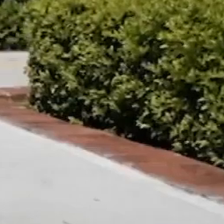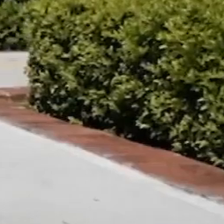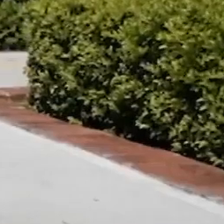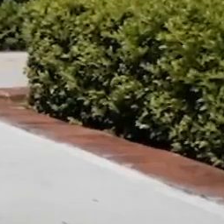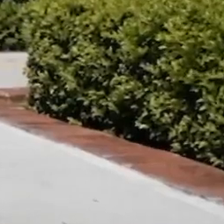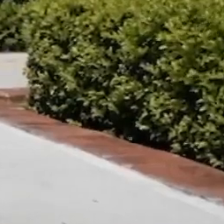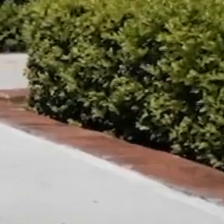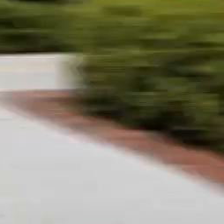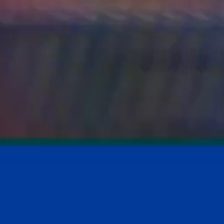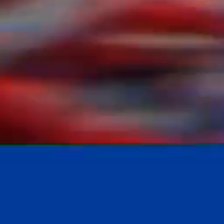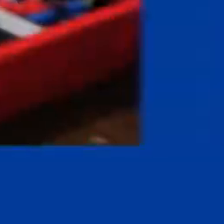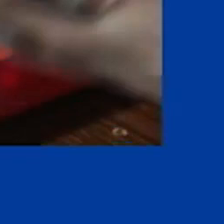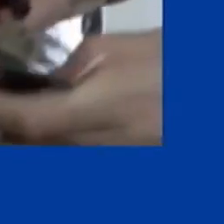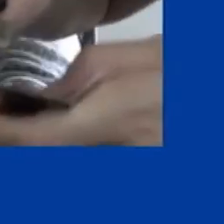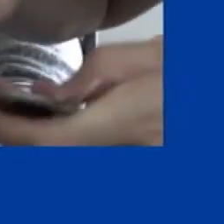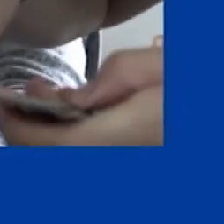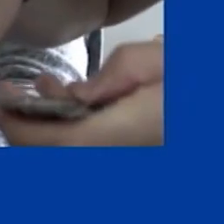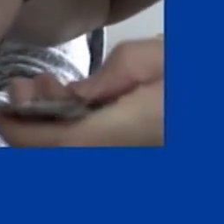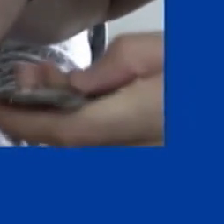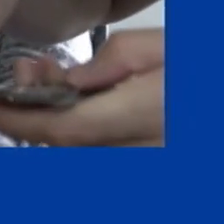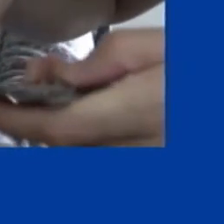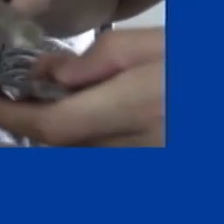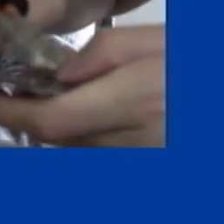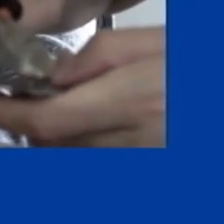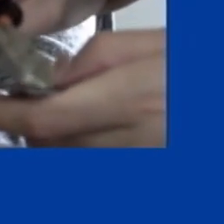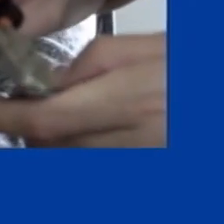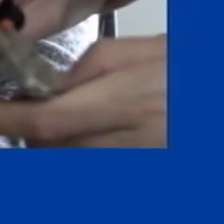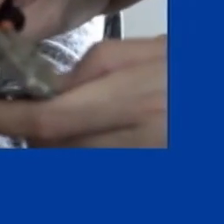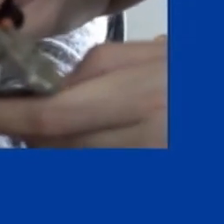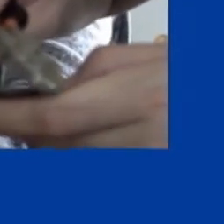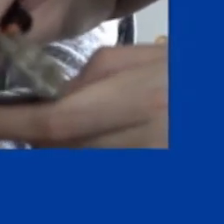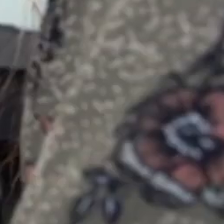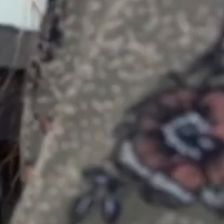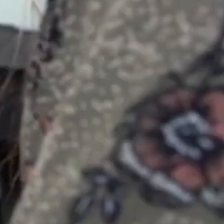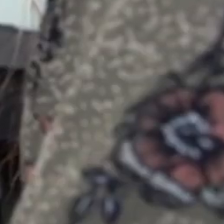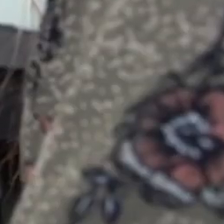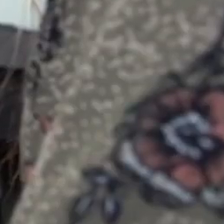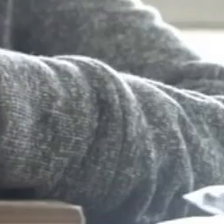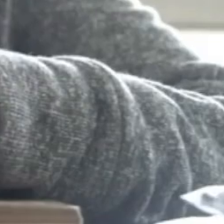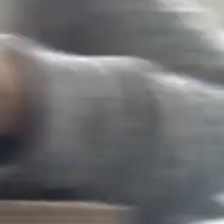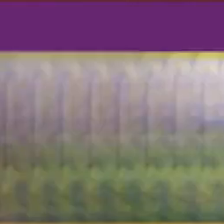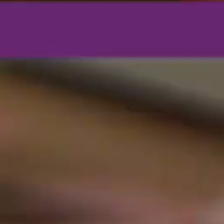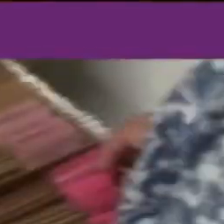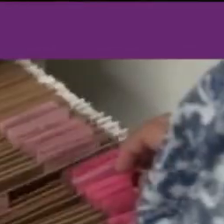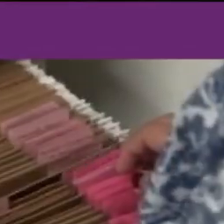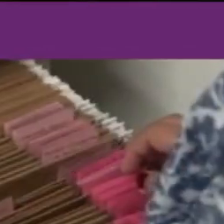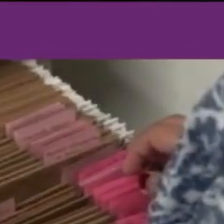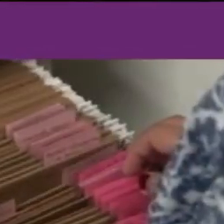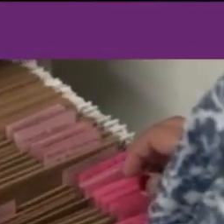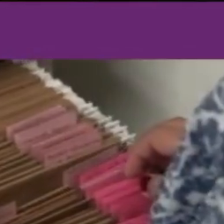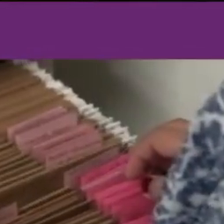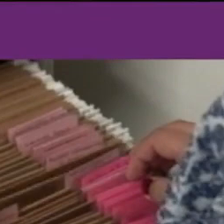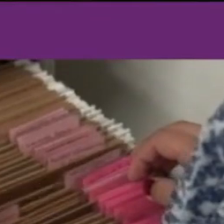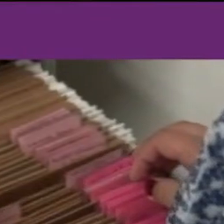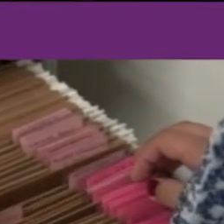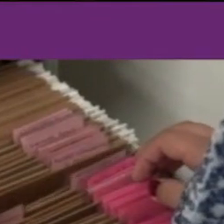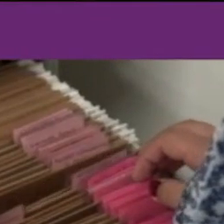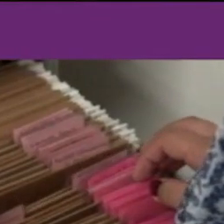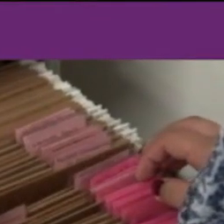Te ofrecemos 7 diplomados para universitarios, además de programas técnicos y cursos libres.